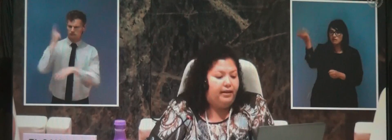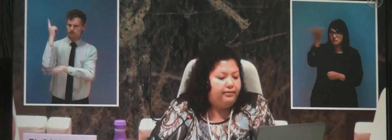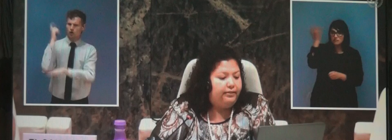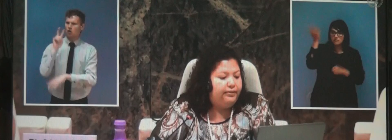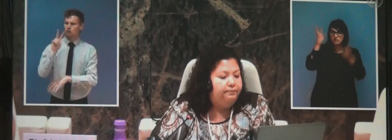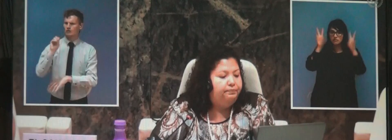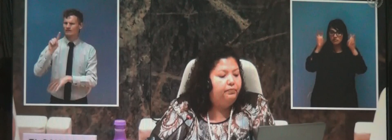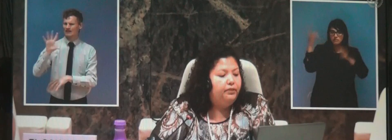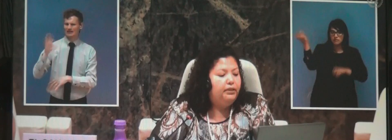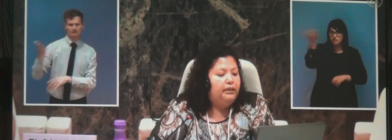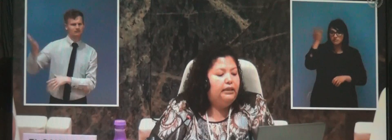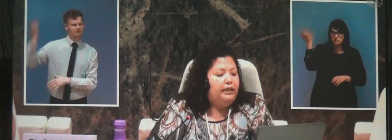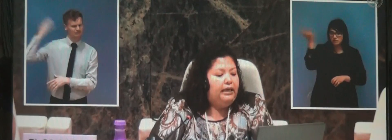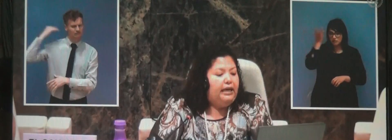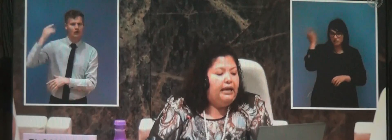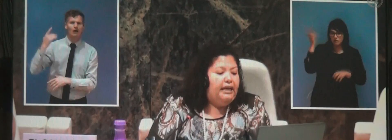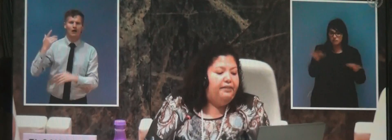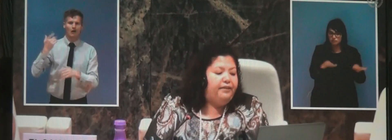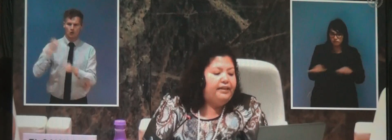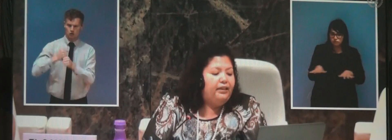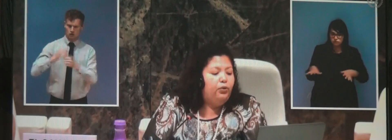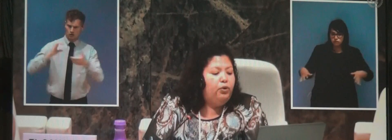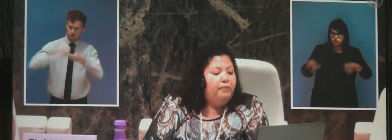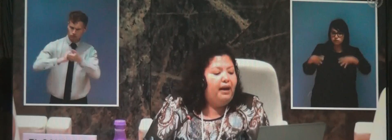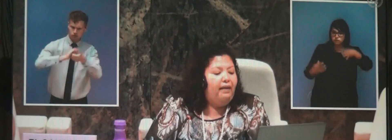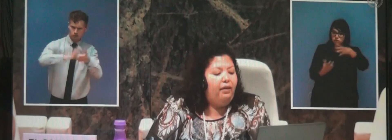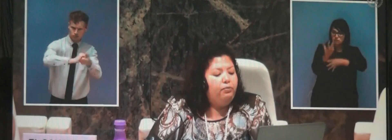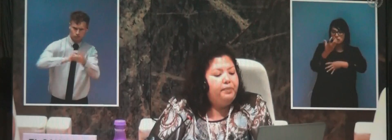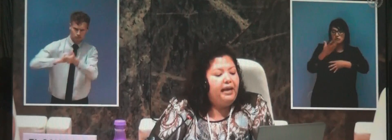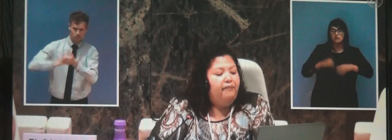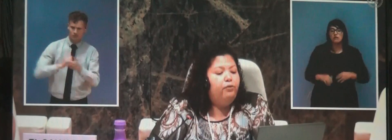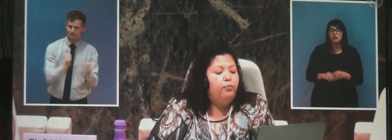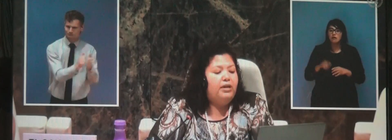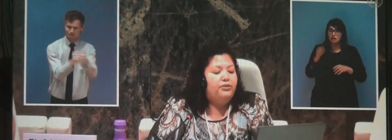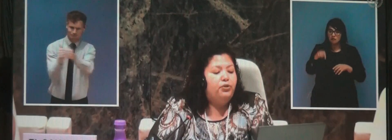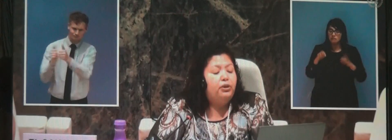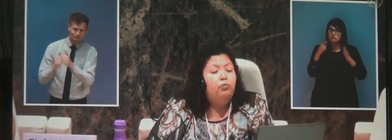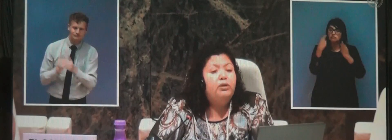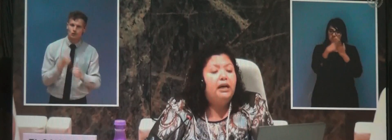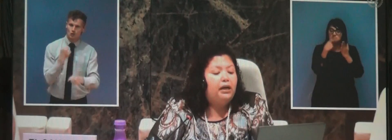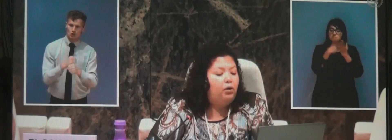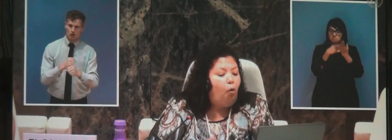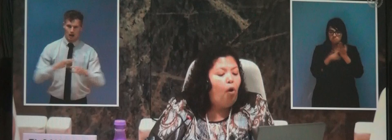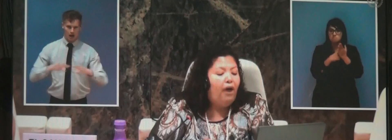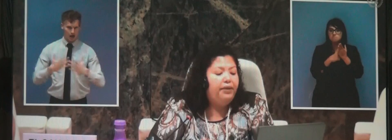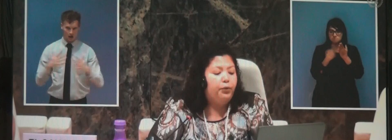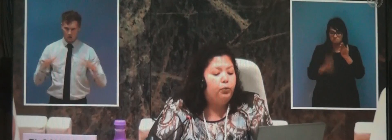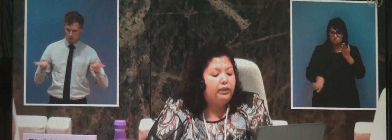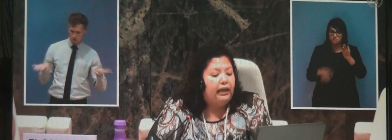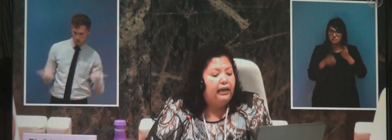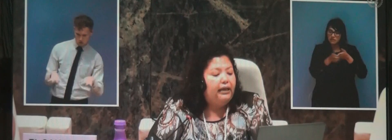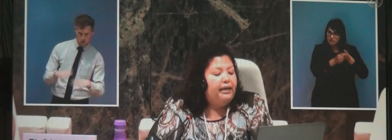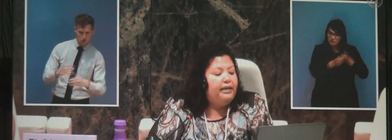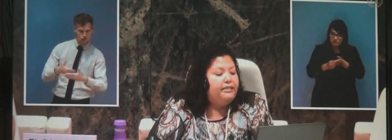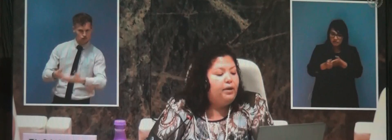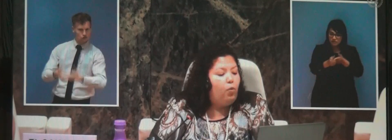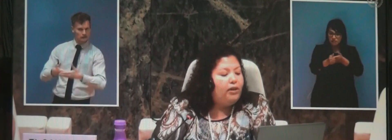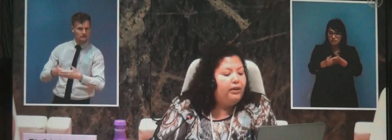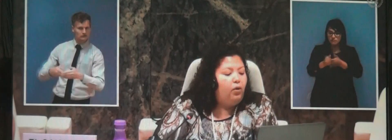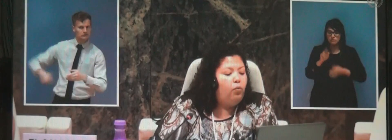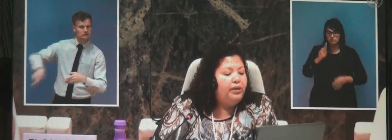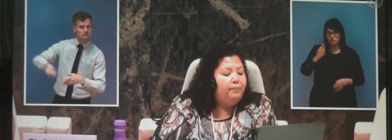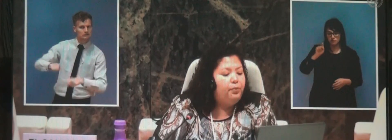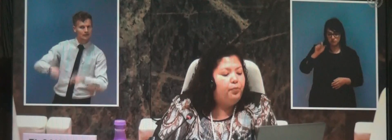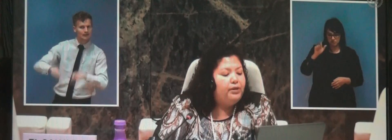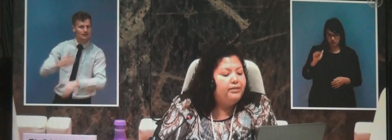y desastres. La referida norma ha dado pie a la formulación de una hoja de ruta y se